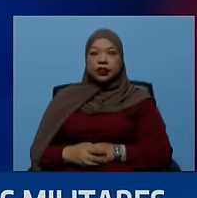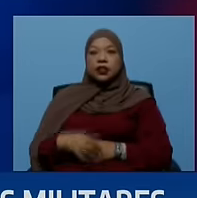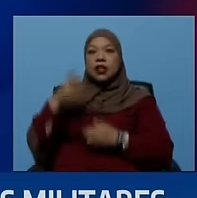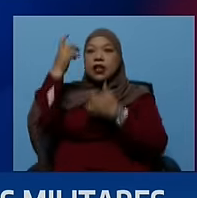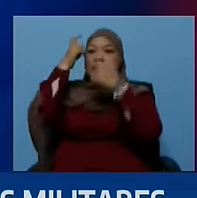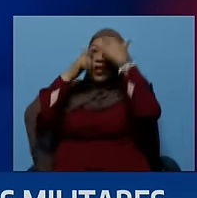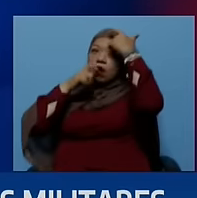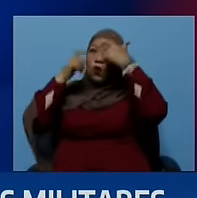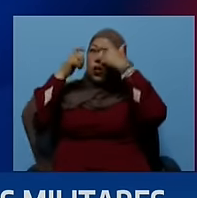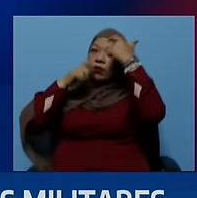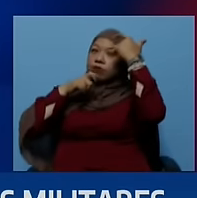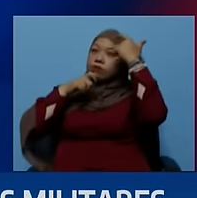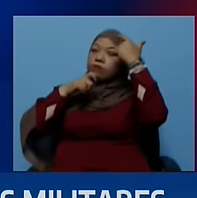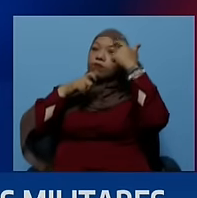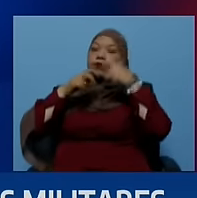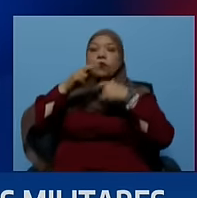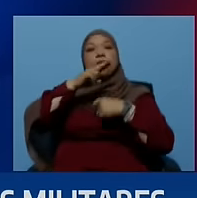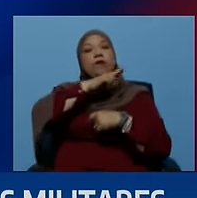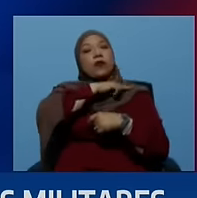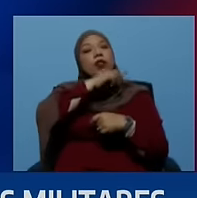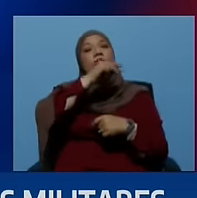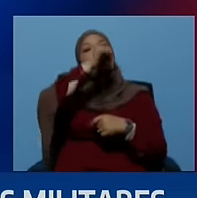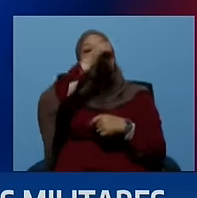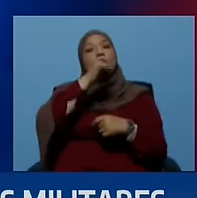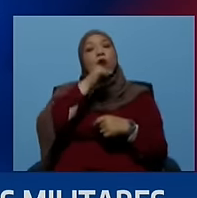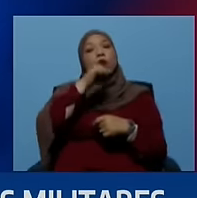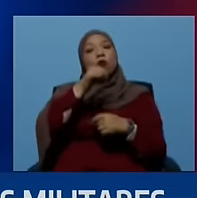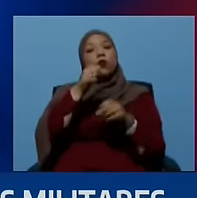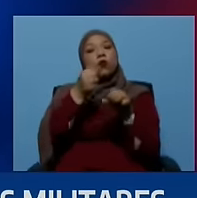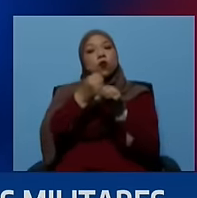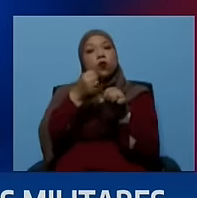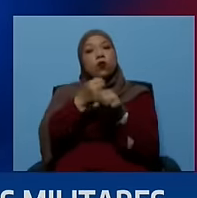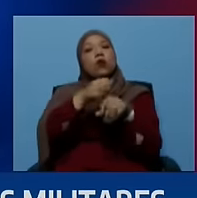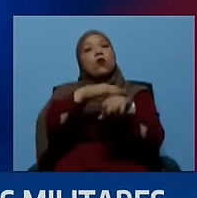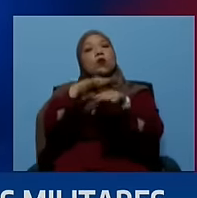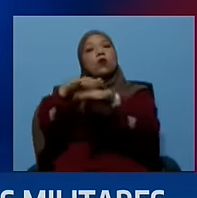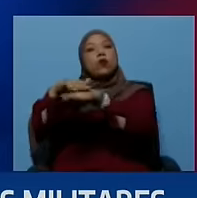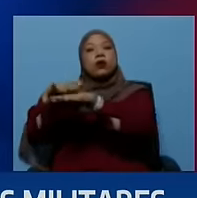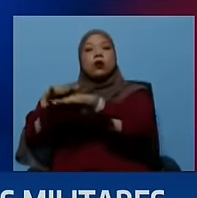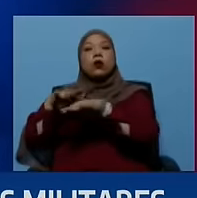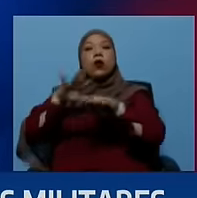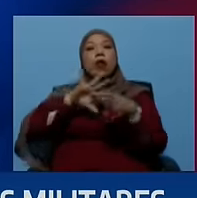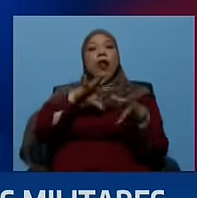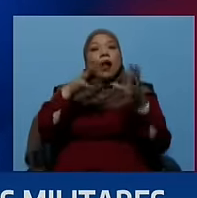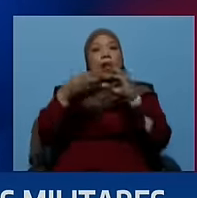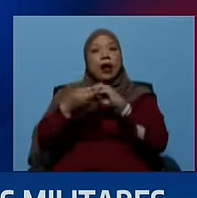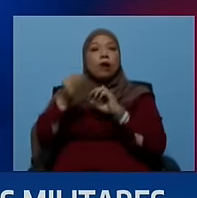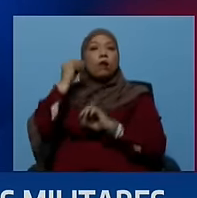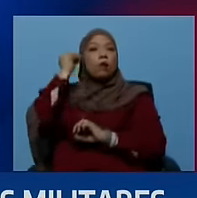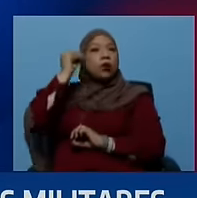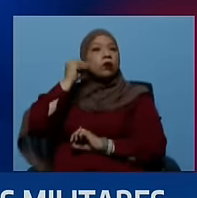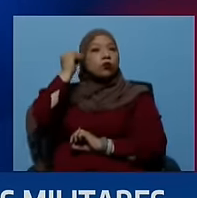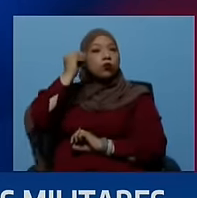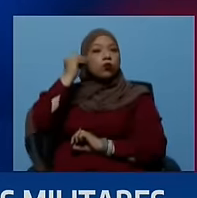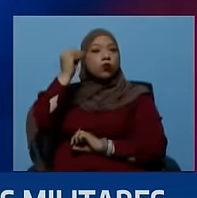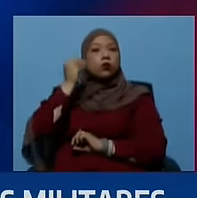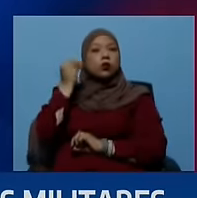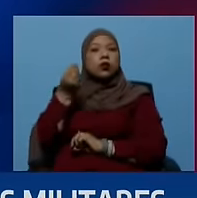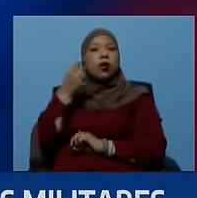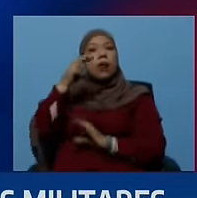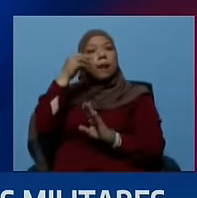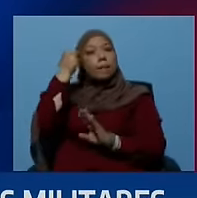Chávez hizo lo que se llama una transformación paradigmática cambió